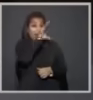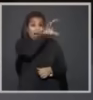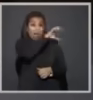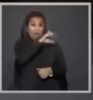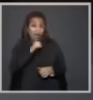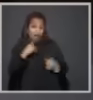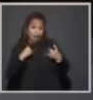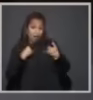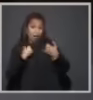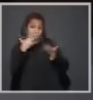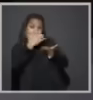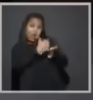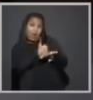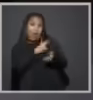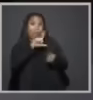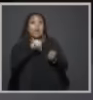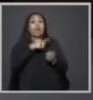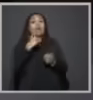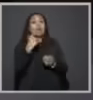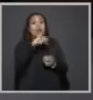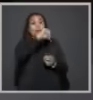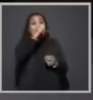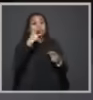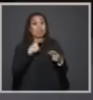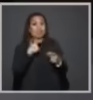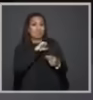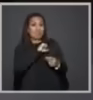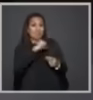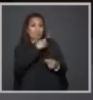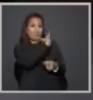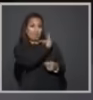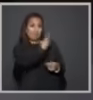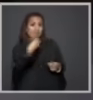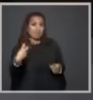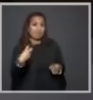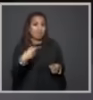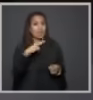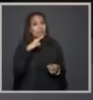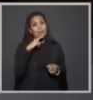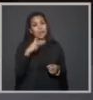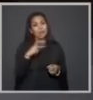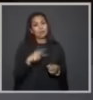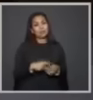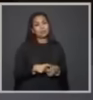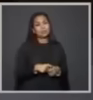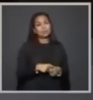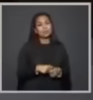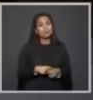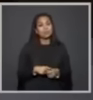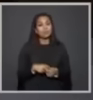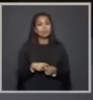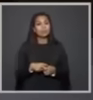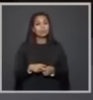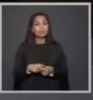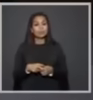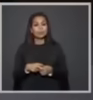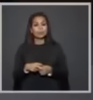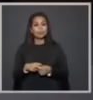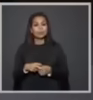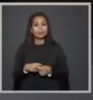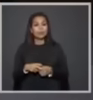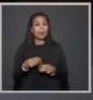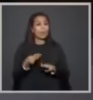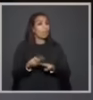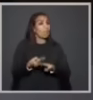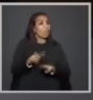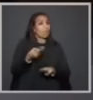bandas y los jóvenes toman el camino de las conductas antisociales. Es